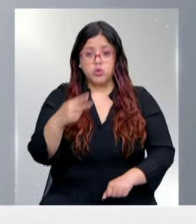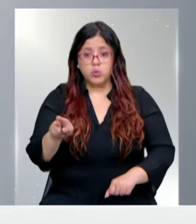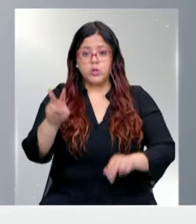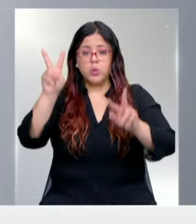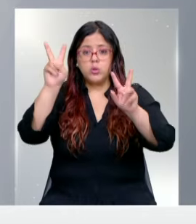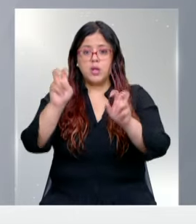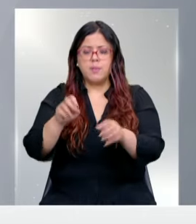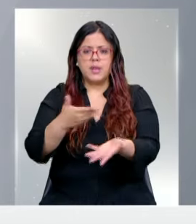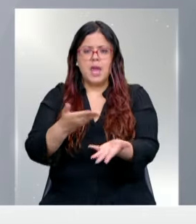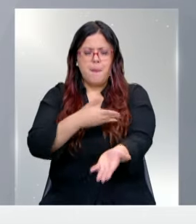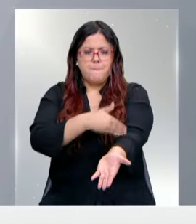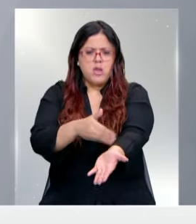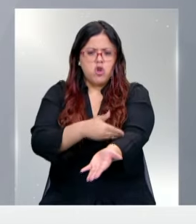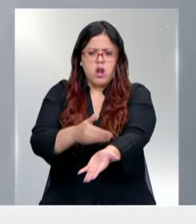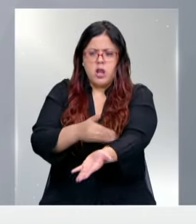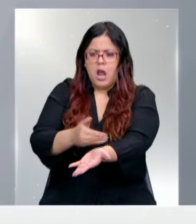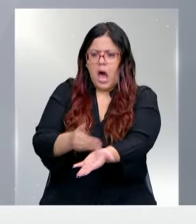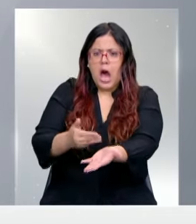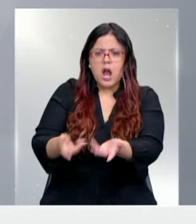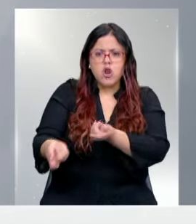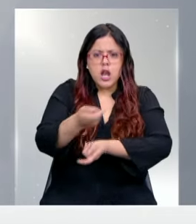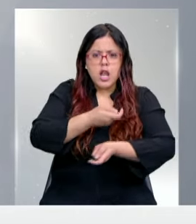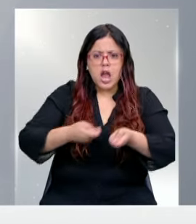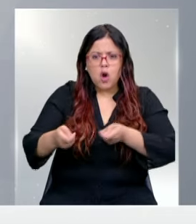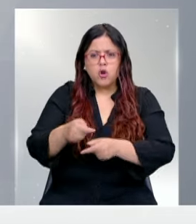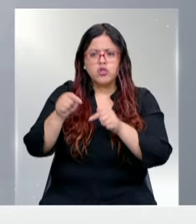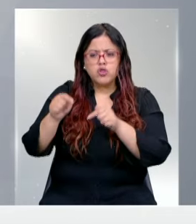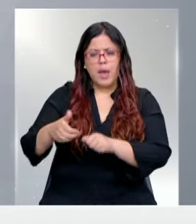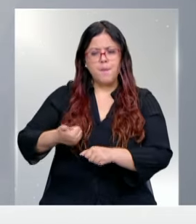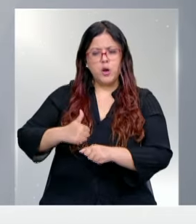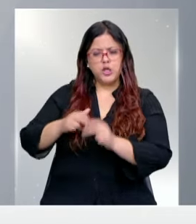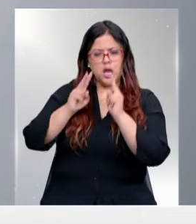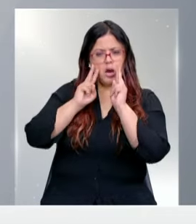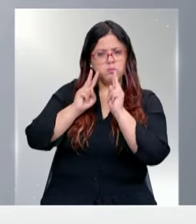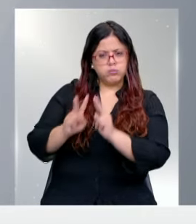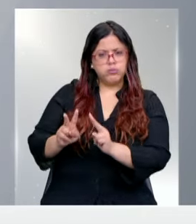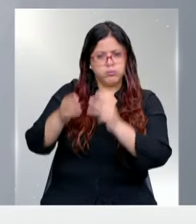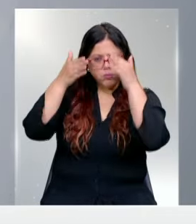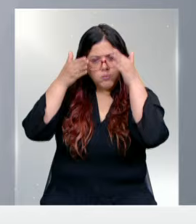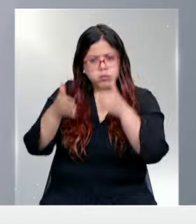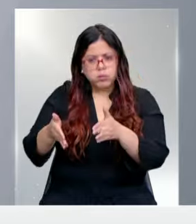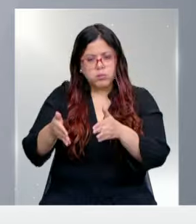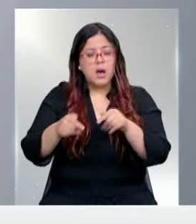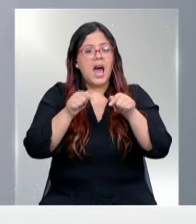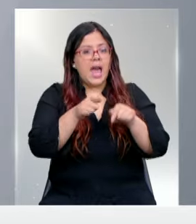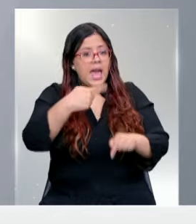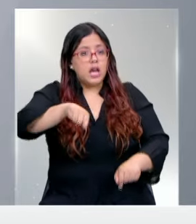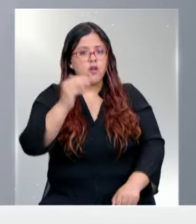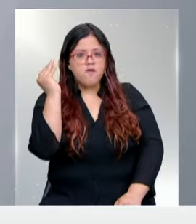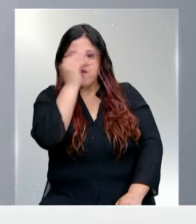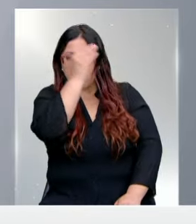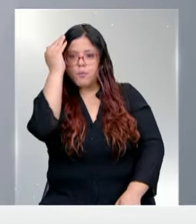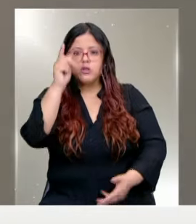negocio millonario que puso a este clan en la mira de la policía. Bastante reconocidos en la zona y tenían